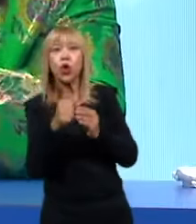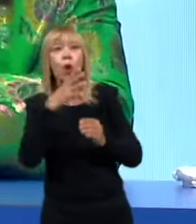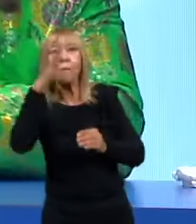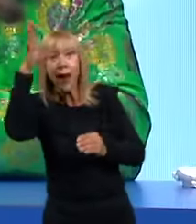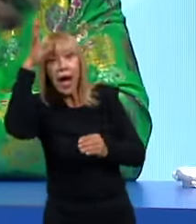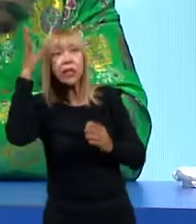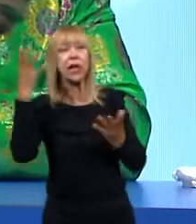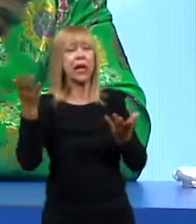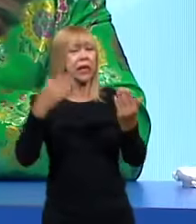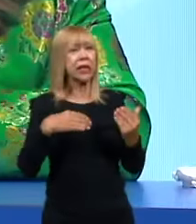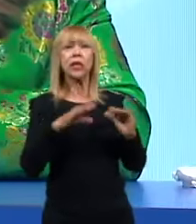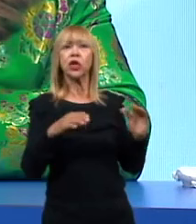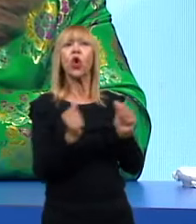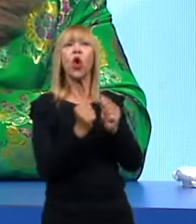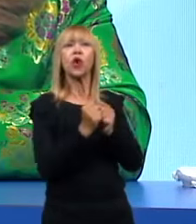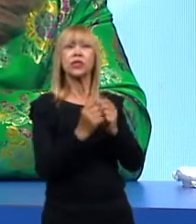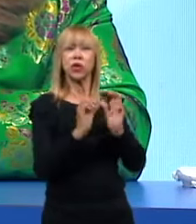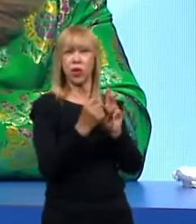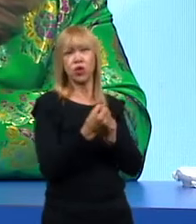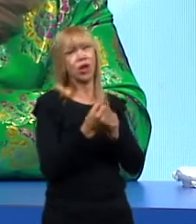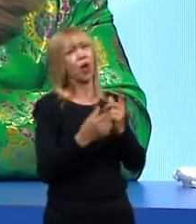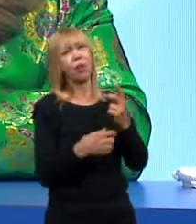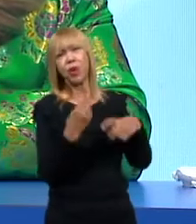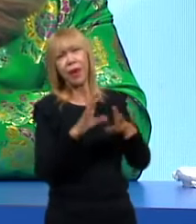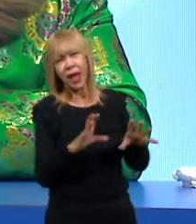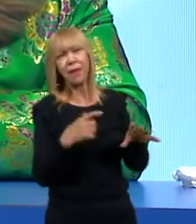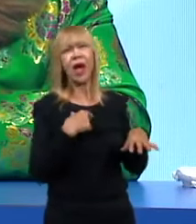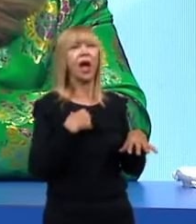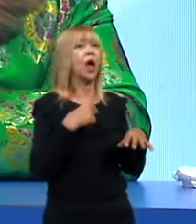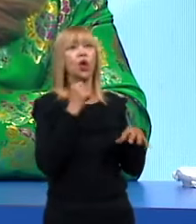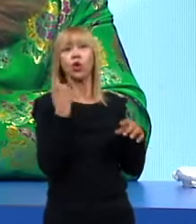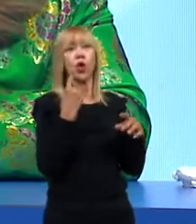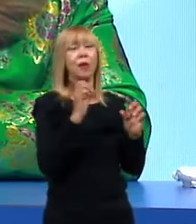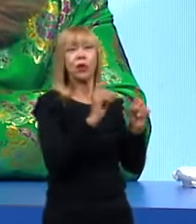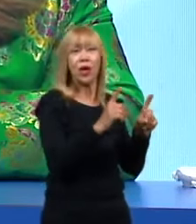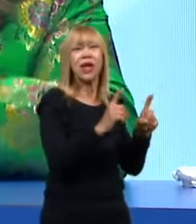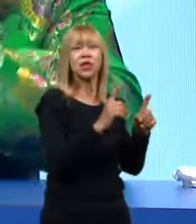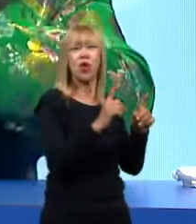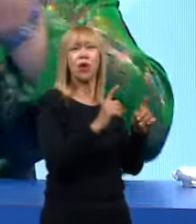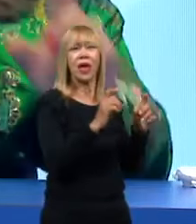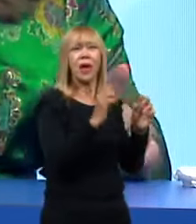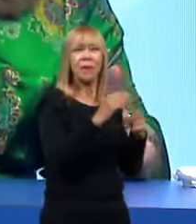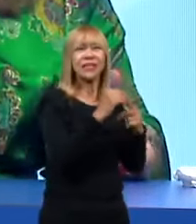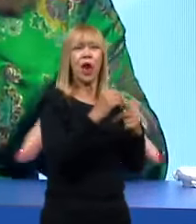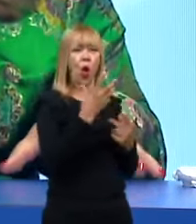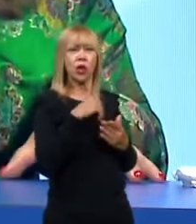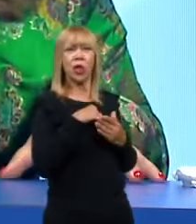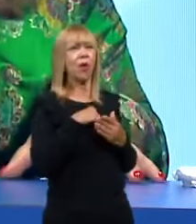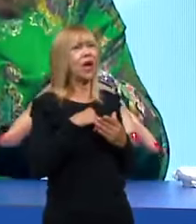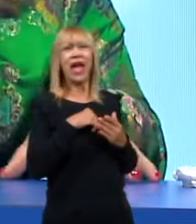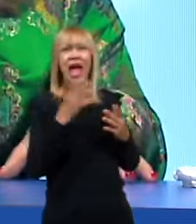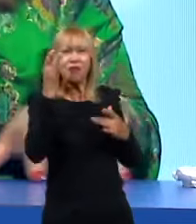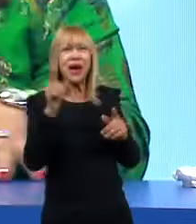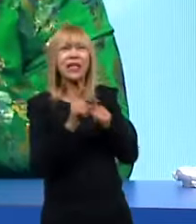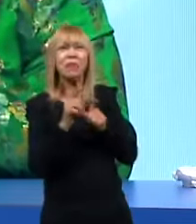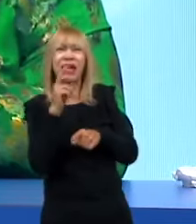que traen niños con condiciones especiales. Y no estoy hablando solamente de educación especial o autismo, estoy hablando de enfermedades raras. Hoy en día